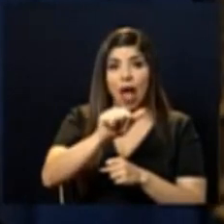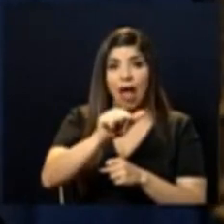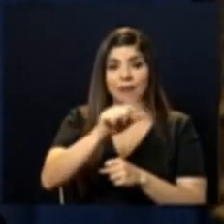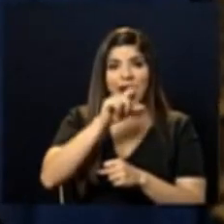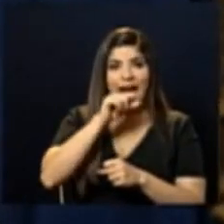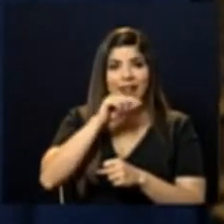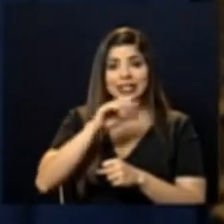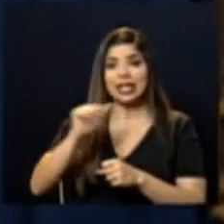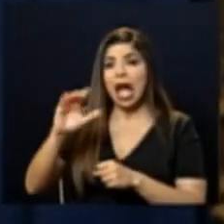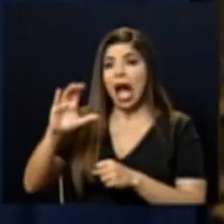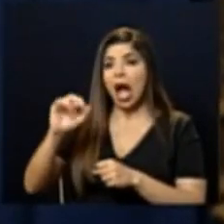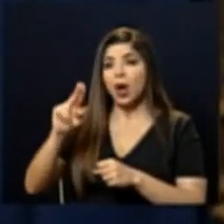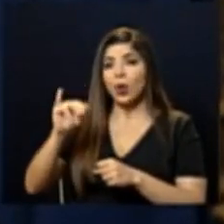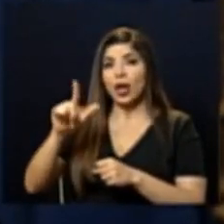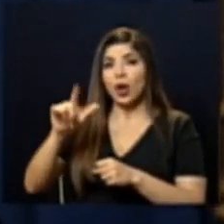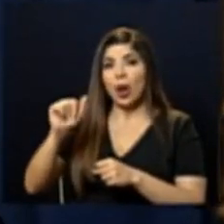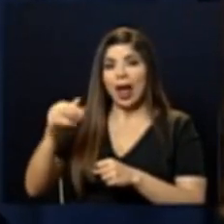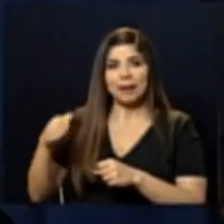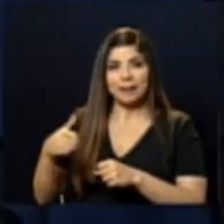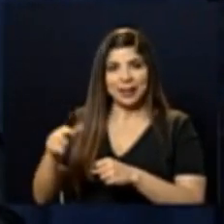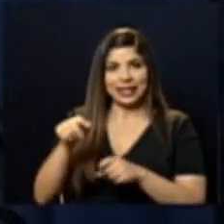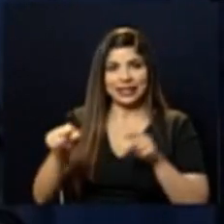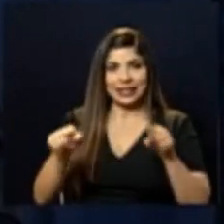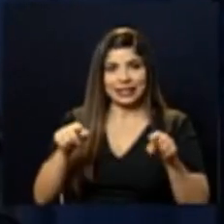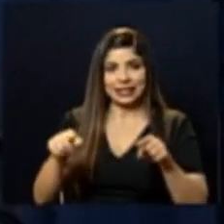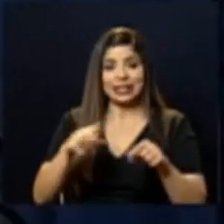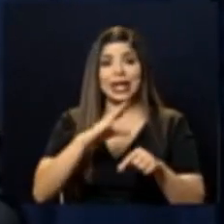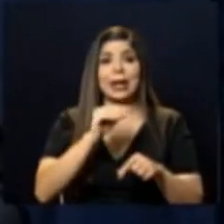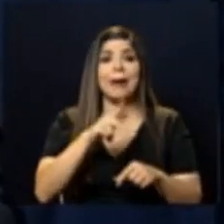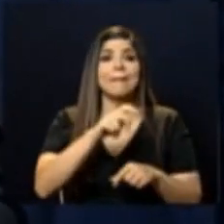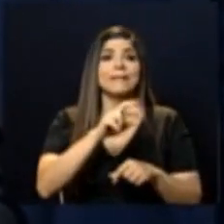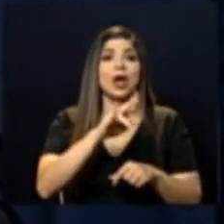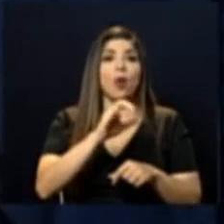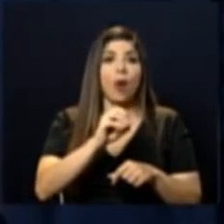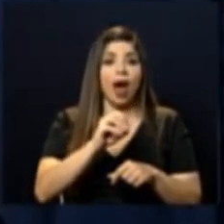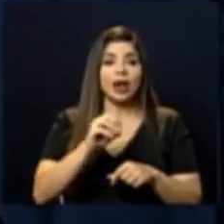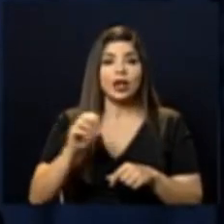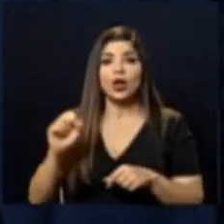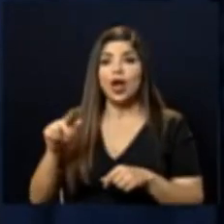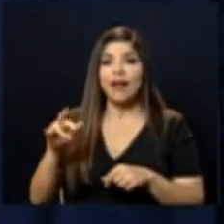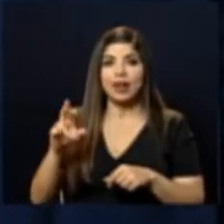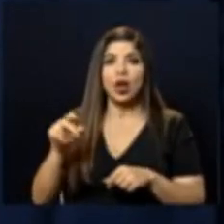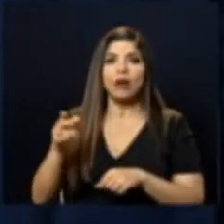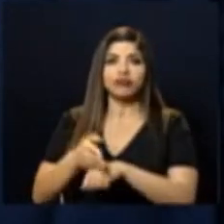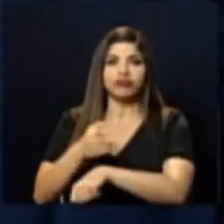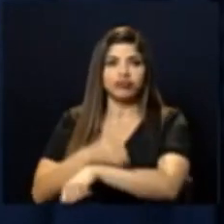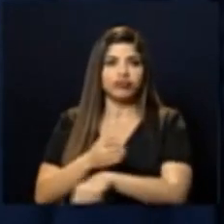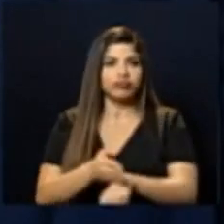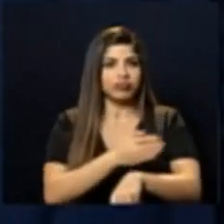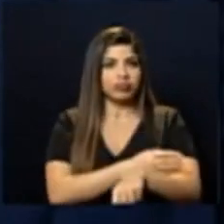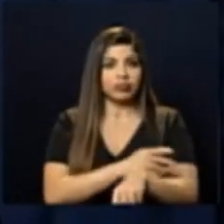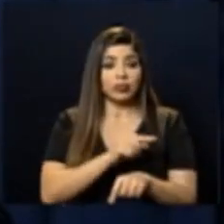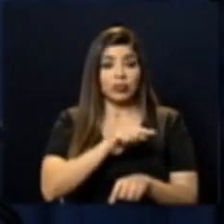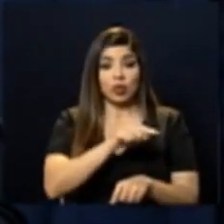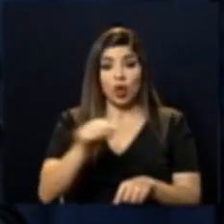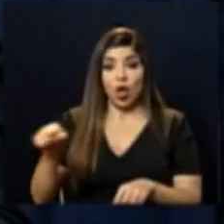y se mejoraron los seguros agrícola y pecuario. Al estar